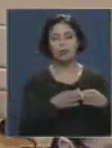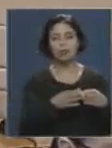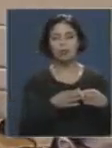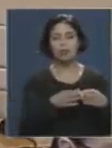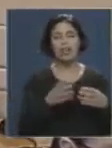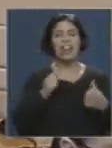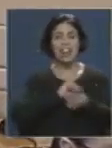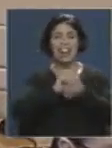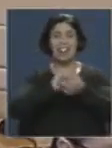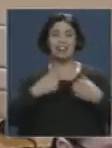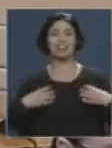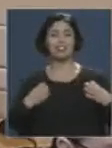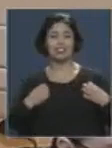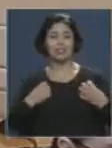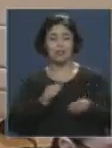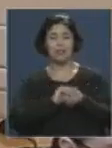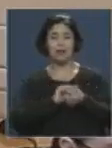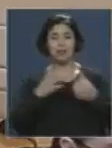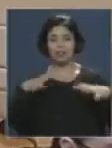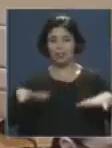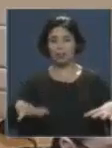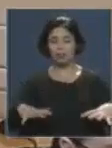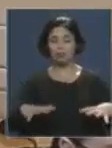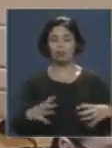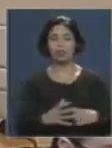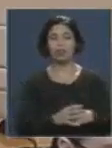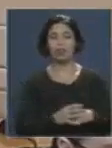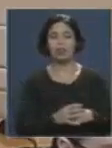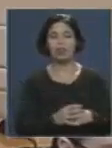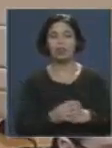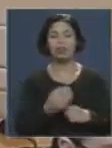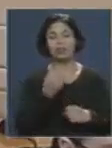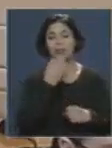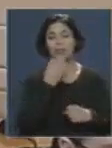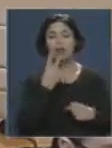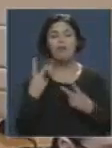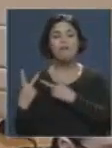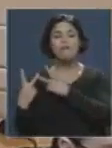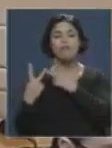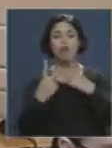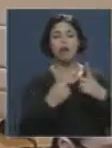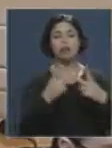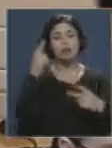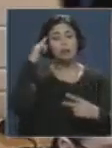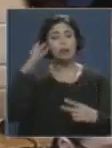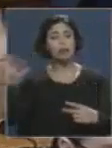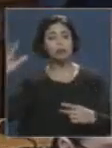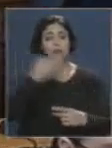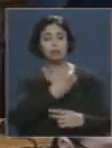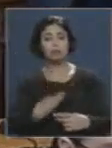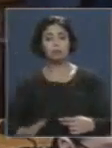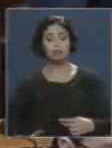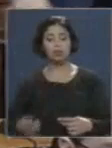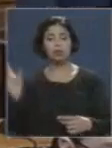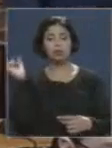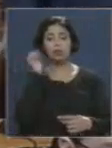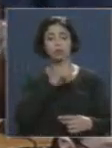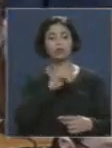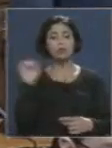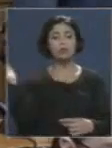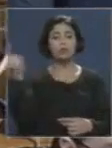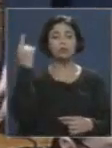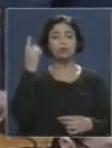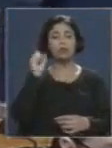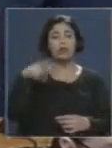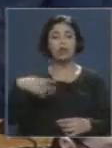de camisetas y de indumentaria deportiva y también los viajes. Imagínese, presidenta, que el último nacional